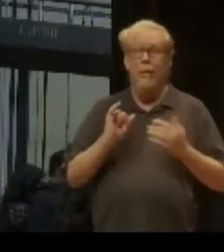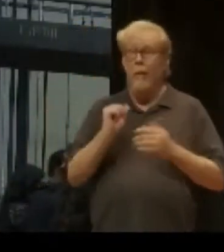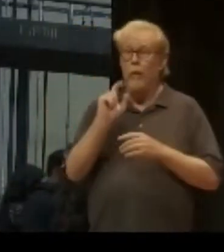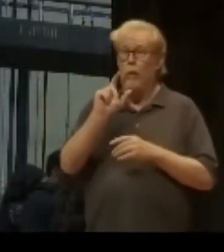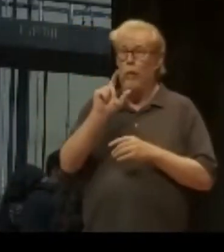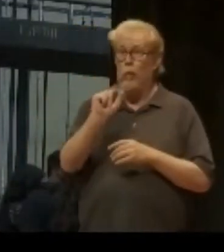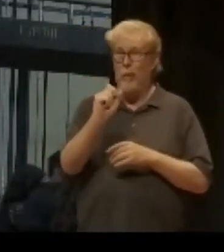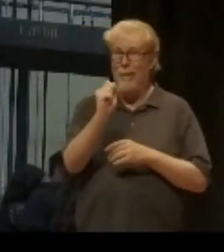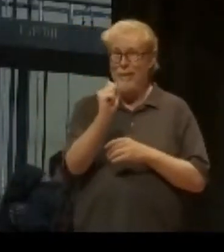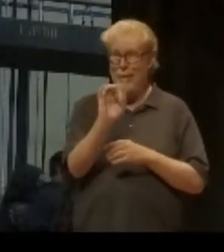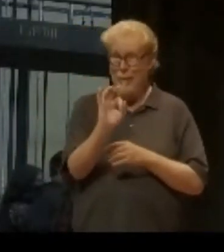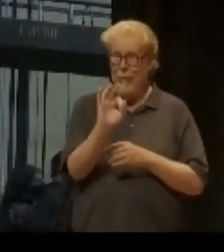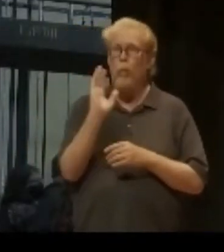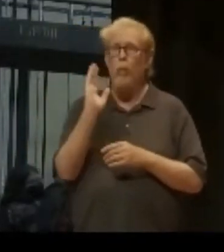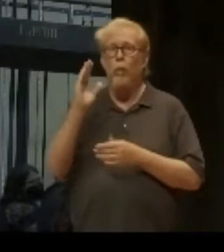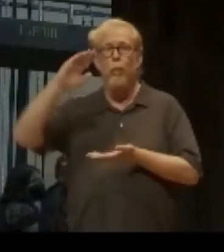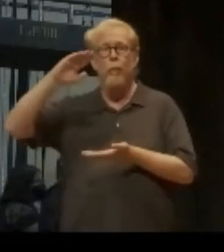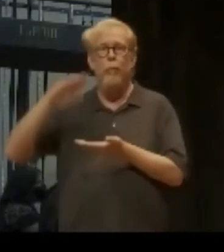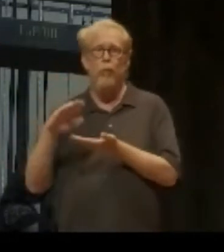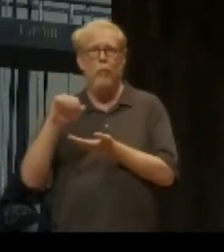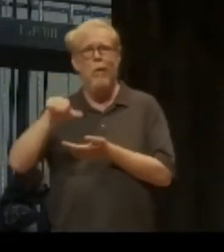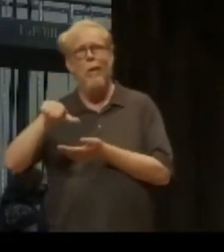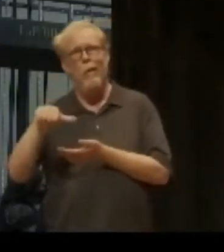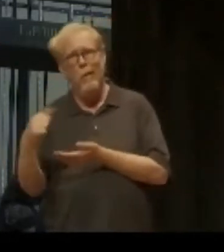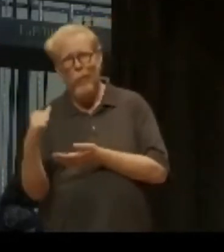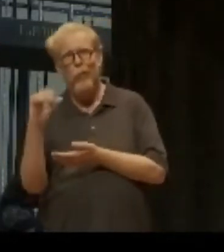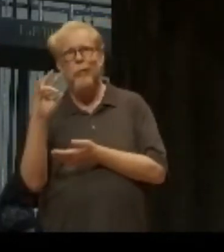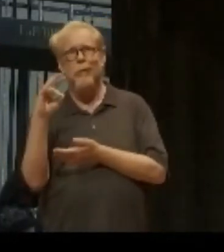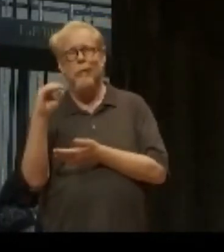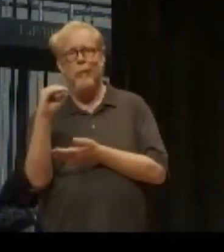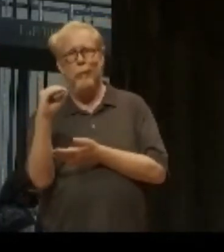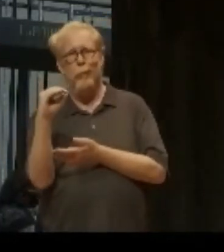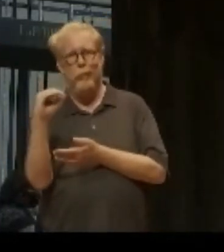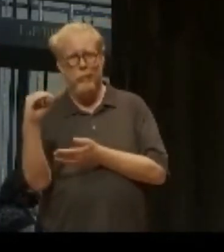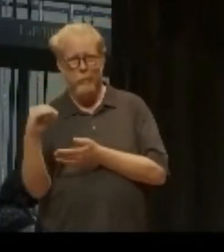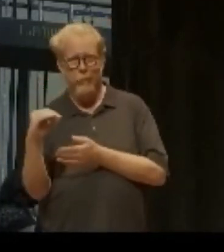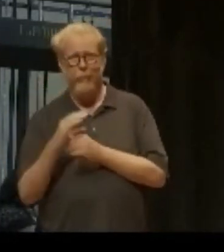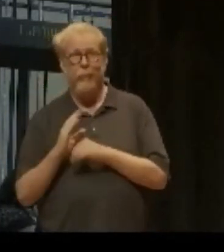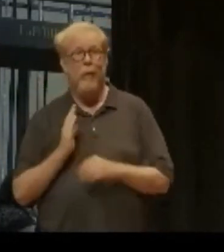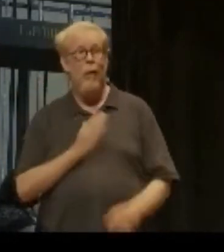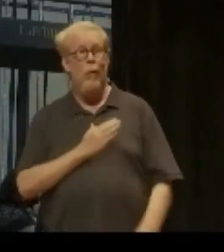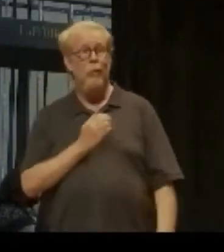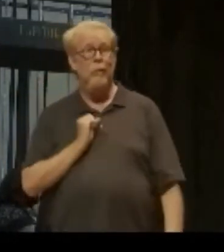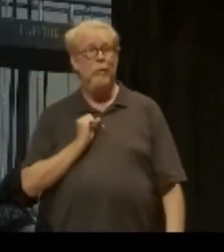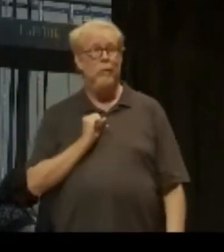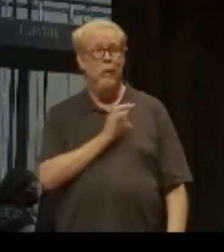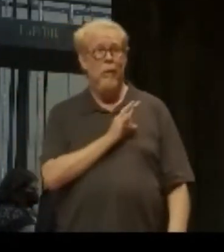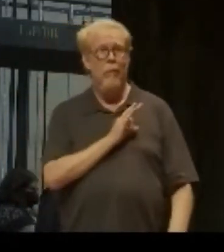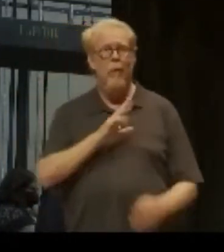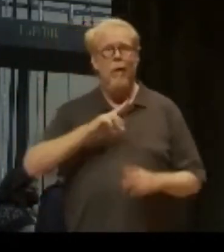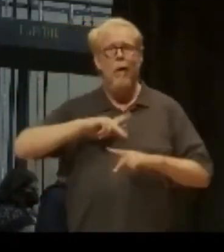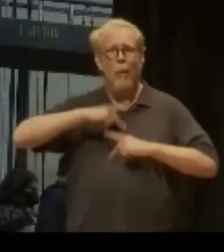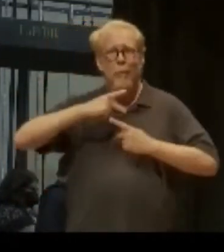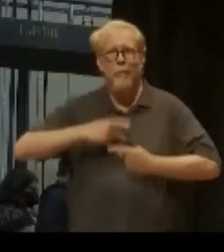¿no? Pero ese número que hubiera bien en el 2019 se hubiera reducido otro 70%. Nuestro